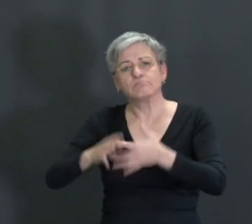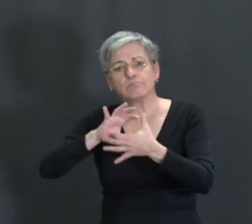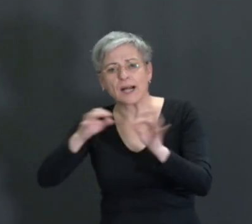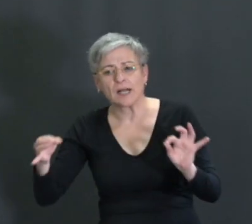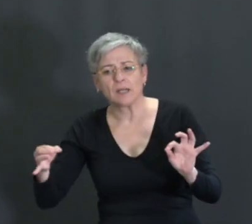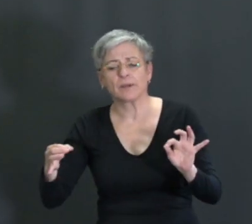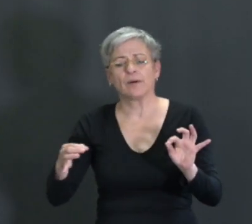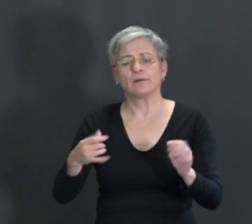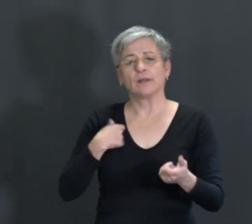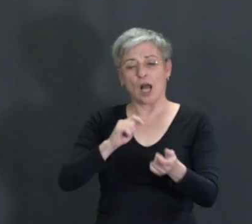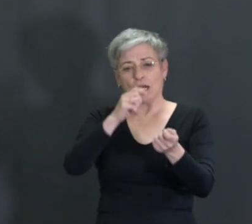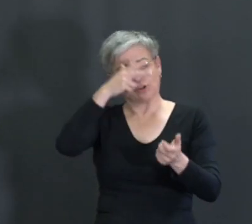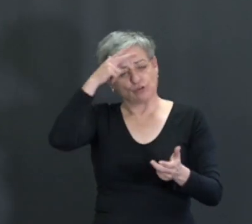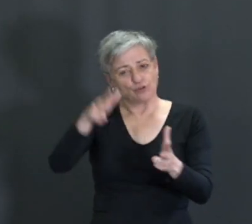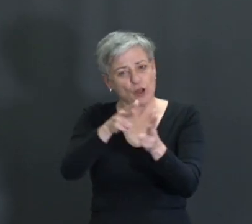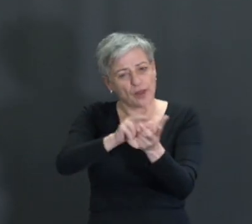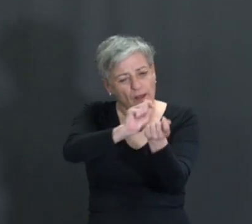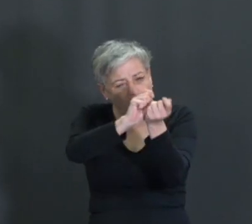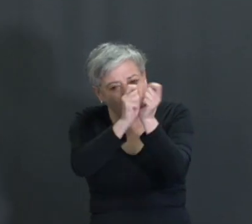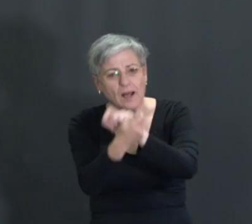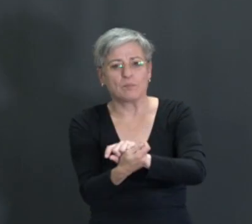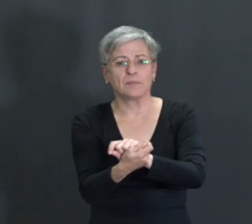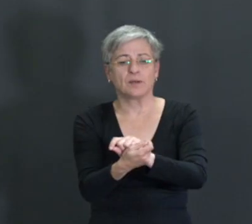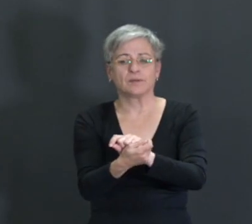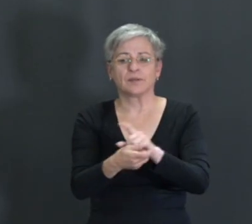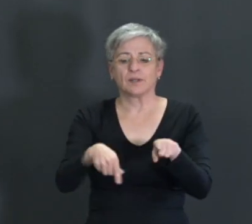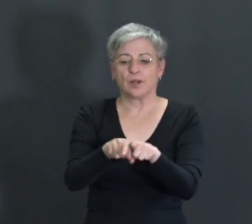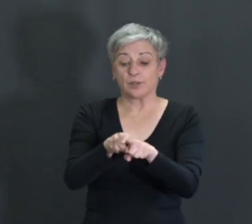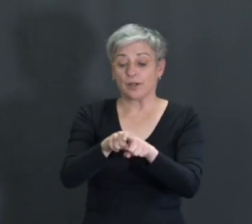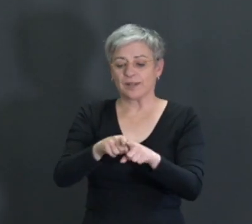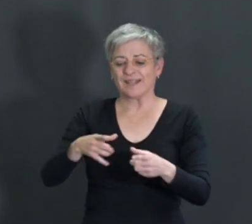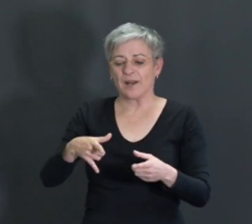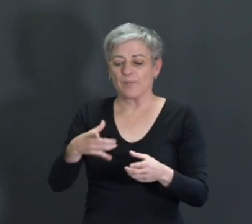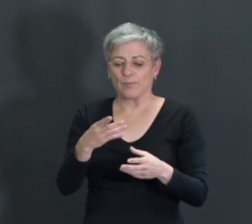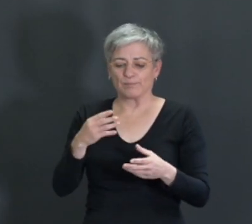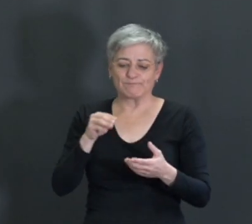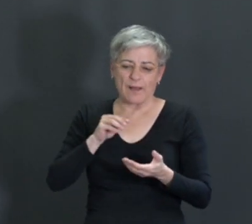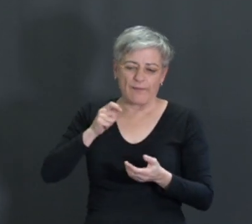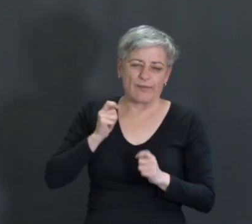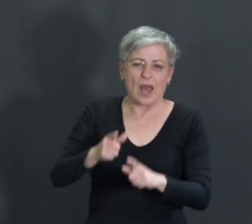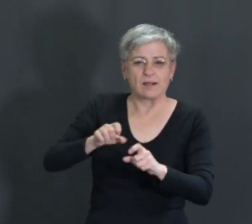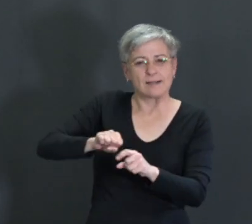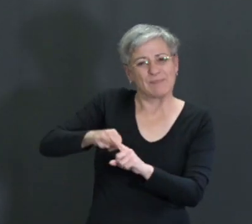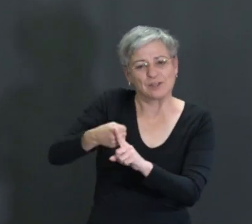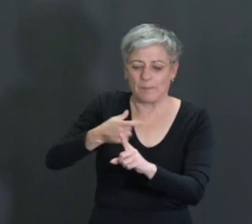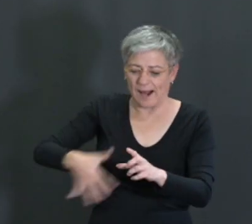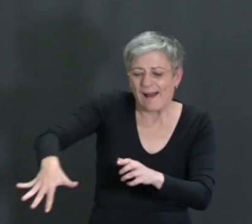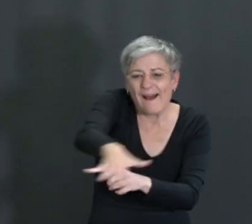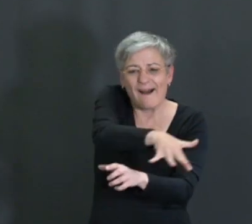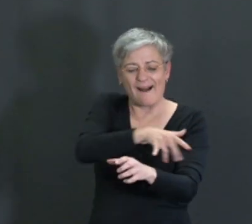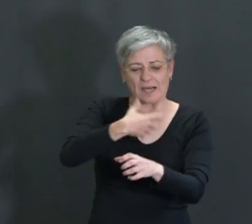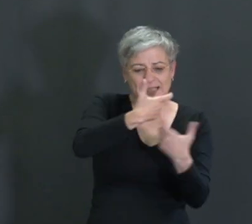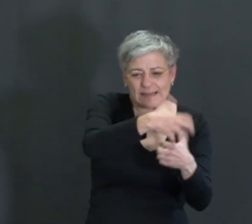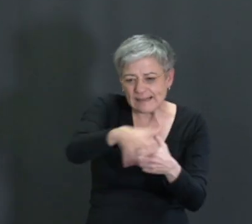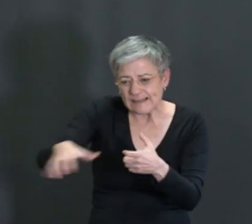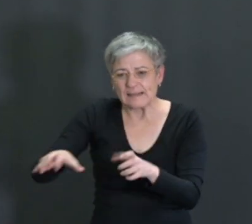la concepción de la sociedad y fuerzan a que todo en todas las áreas se reformule todo, ¿no? No solo